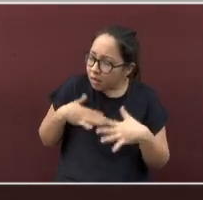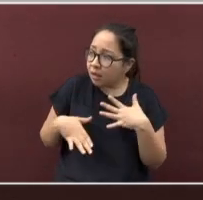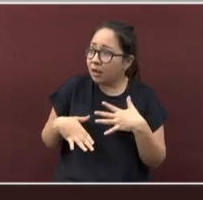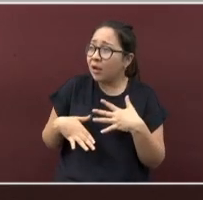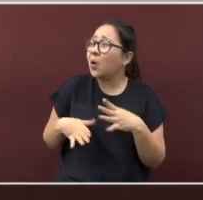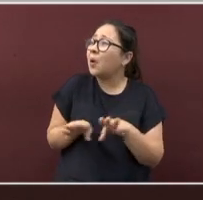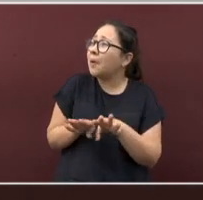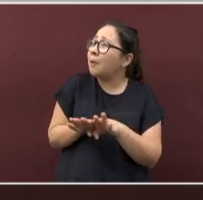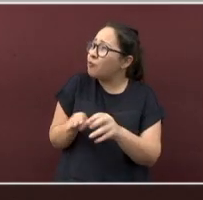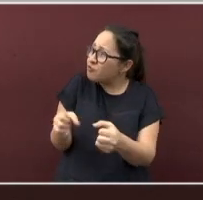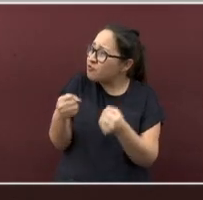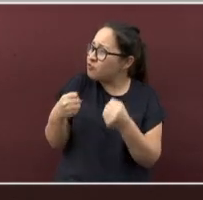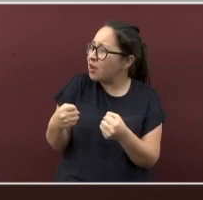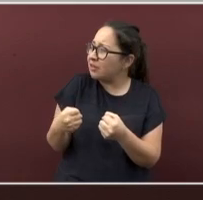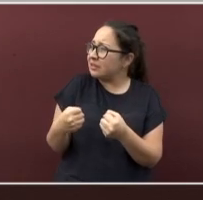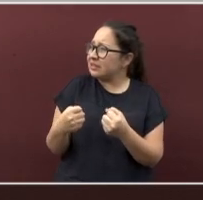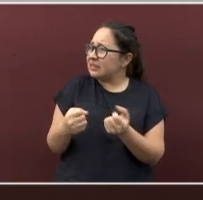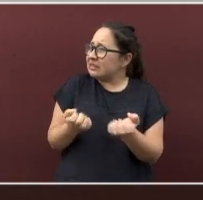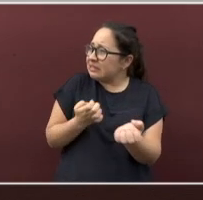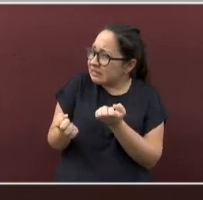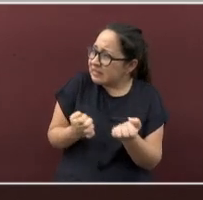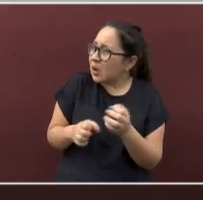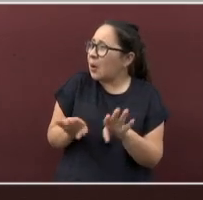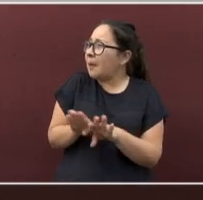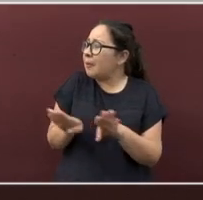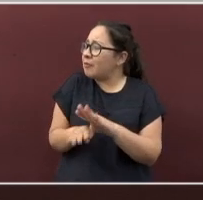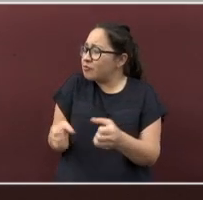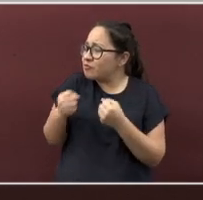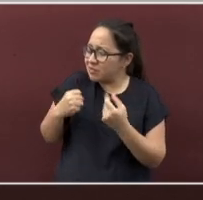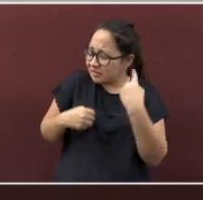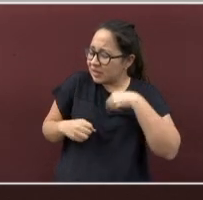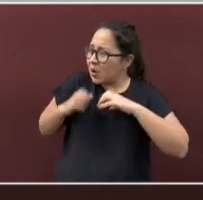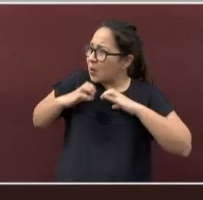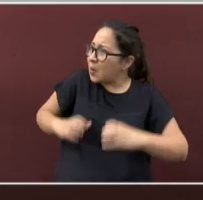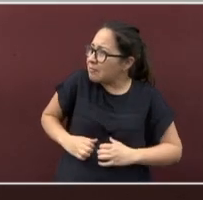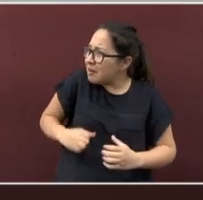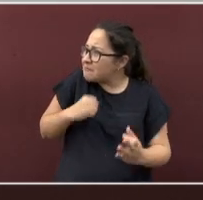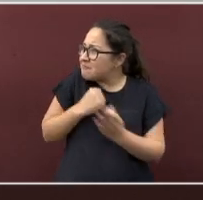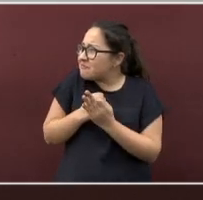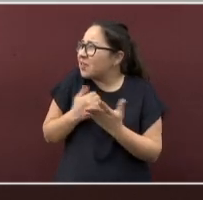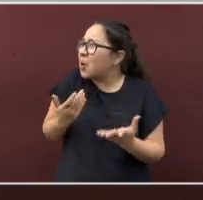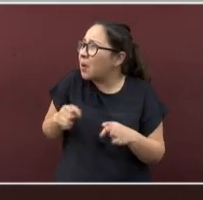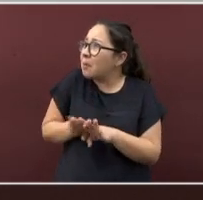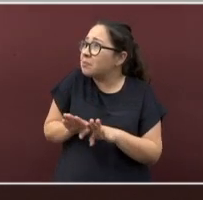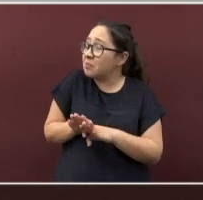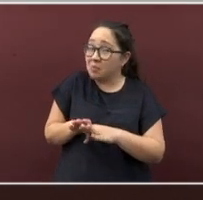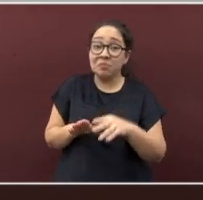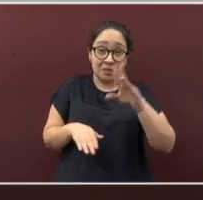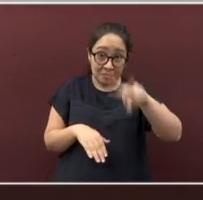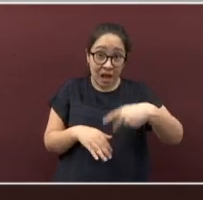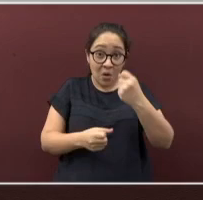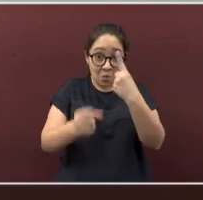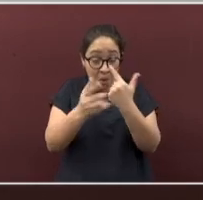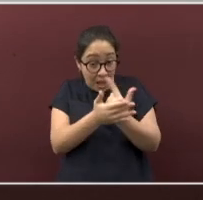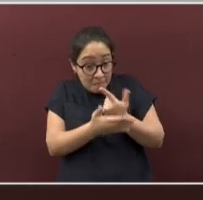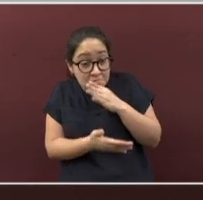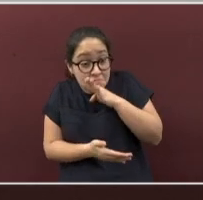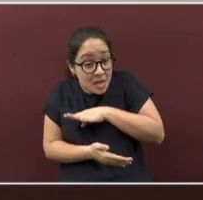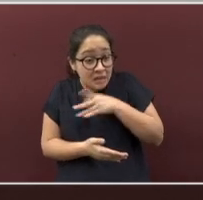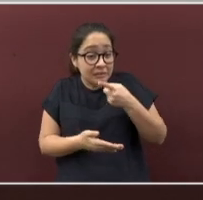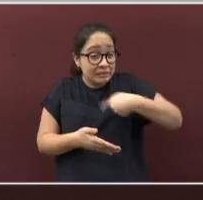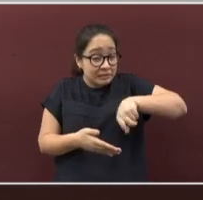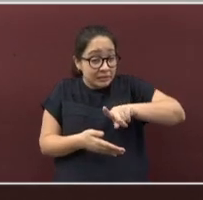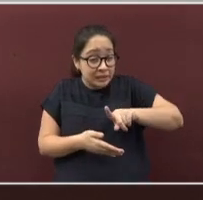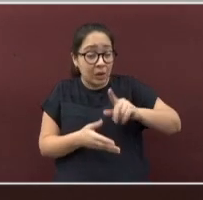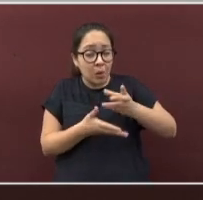síntomas intensos o graves el organismo queda desgastado efectivamente sobre